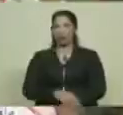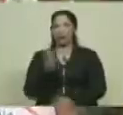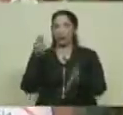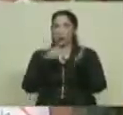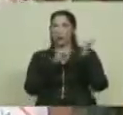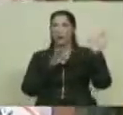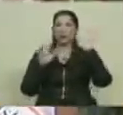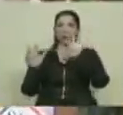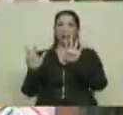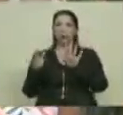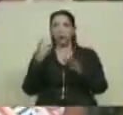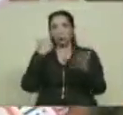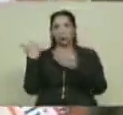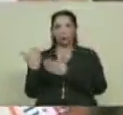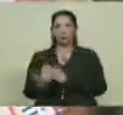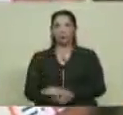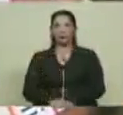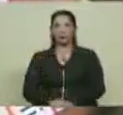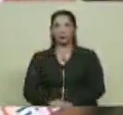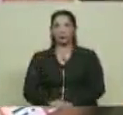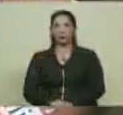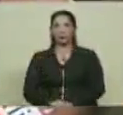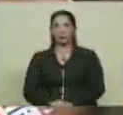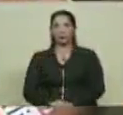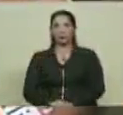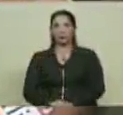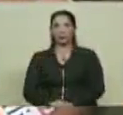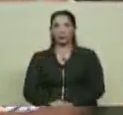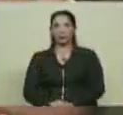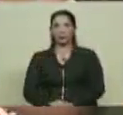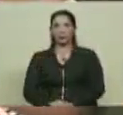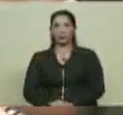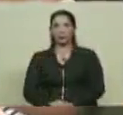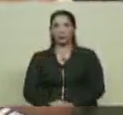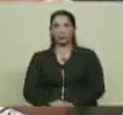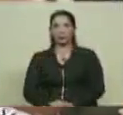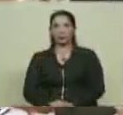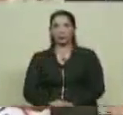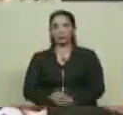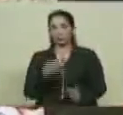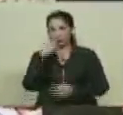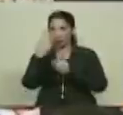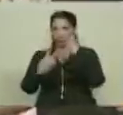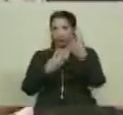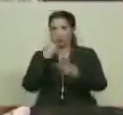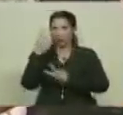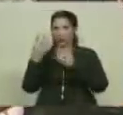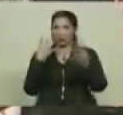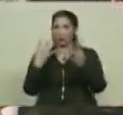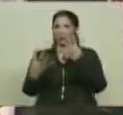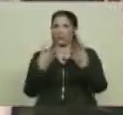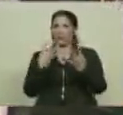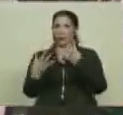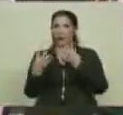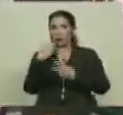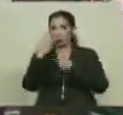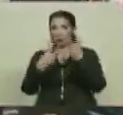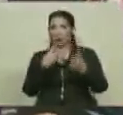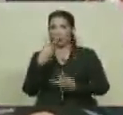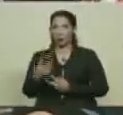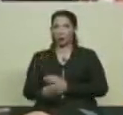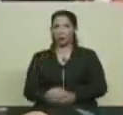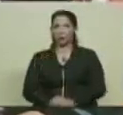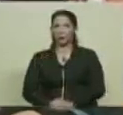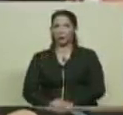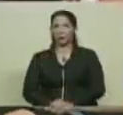2018, ciudadana señorita Ámbar Alchaer, reina de turismo de la Feria de Barquisimeto 2018.